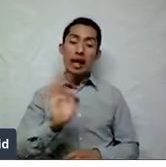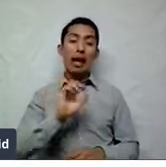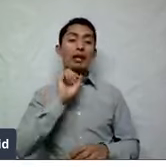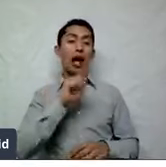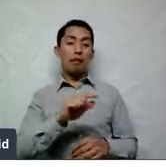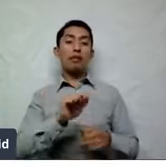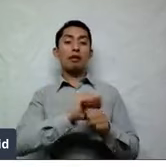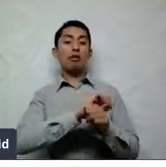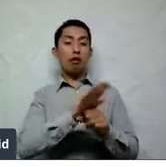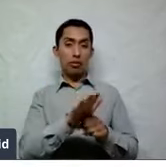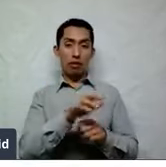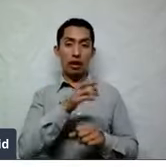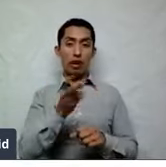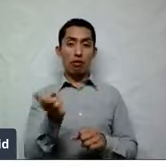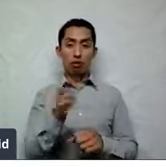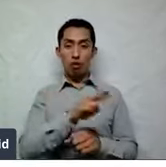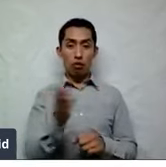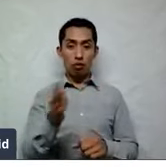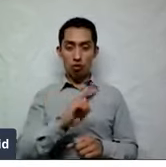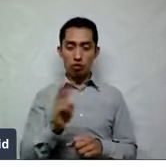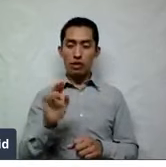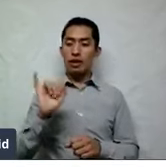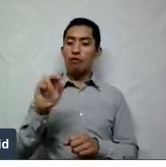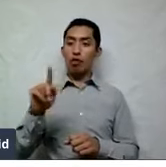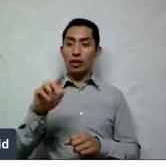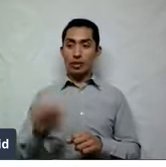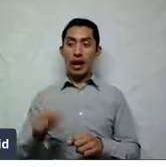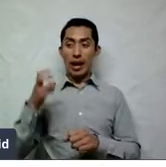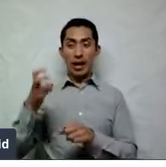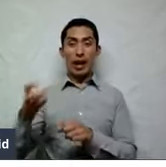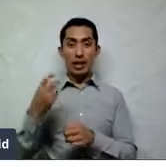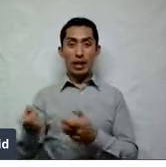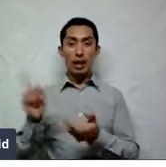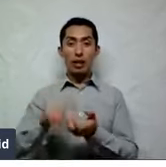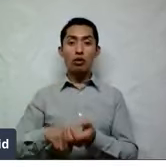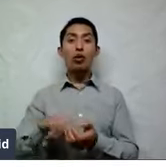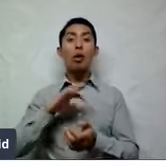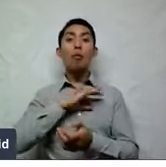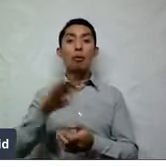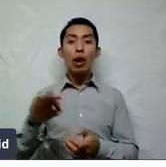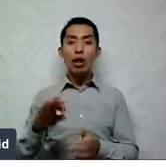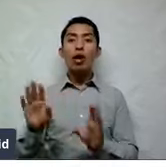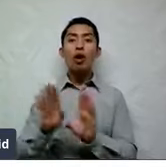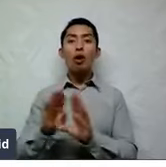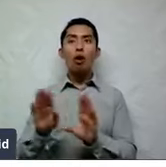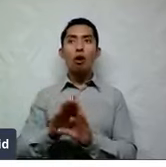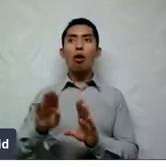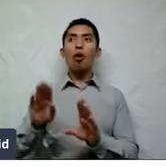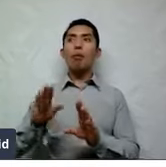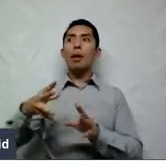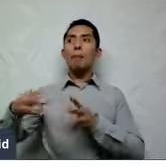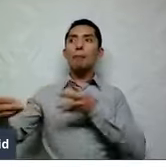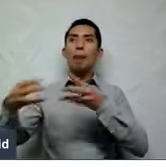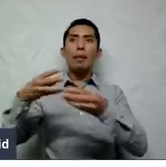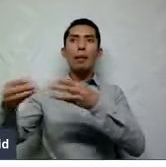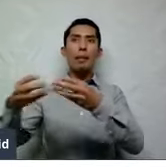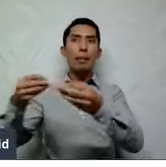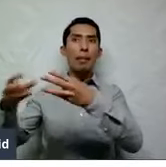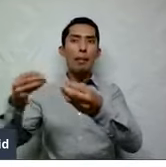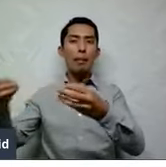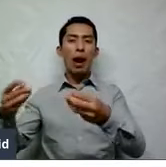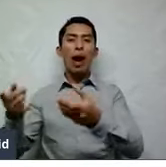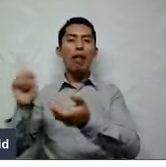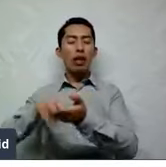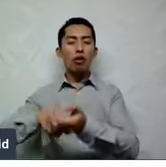coronavirus, el virus de la influenza en especial tiene mutaciones cada año. Hagan de cuenta que cambia,